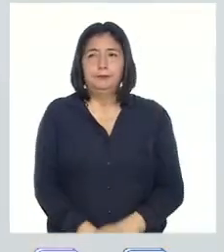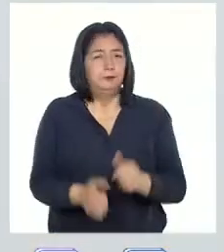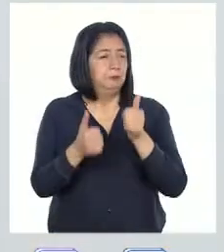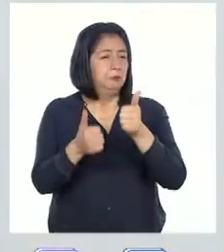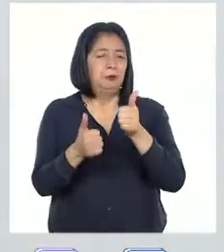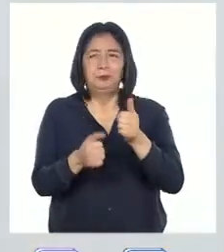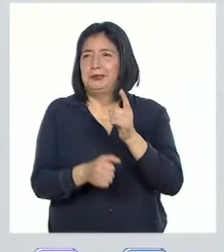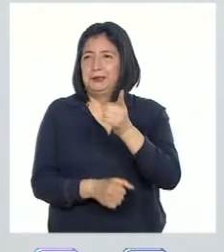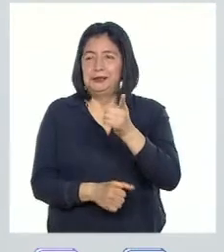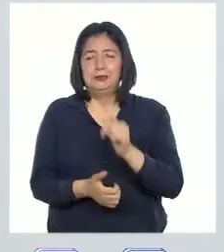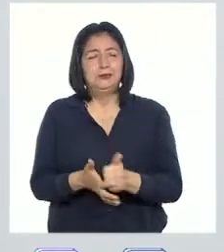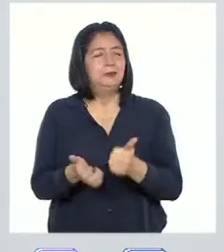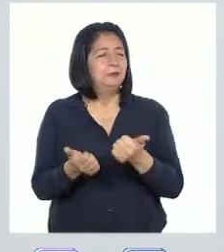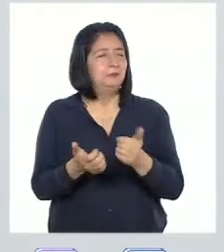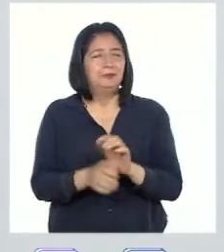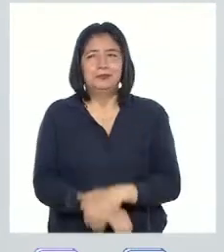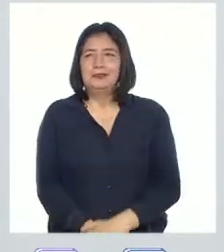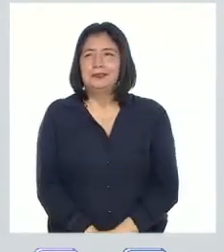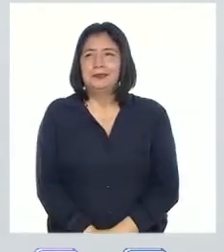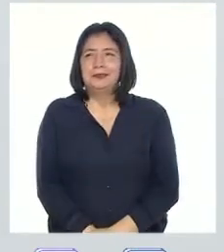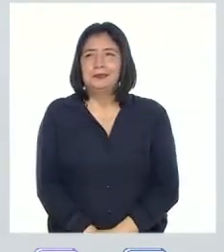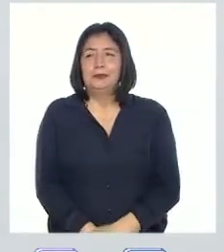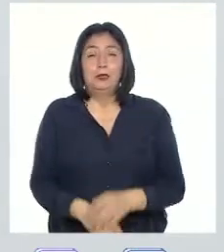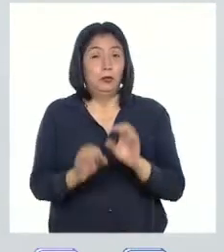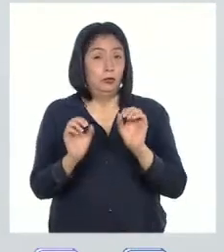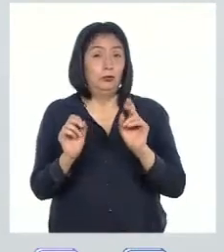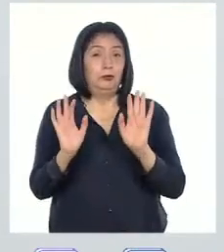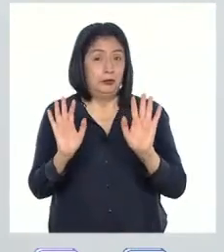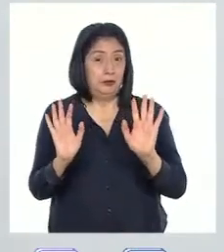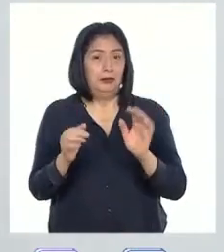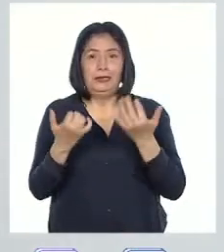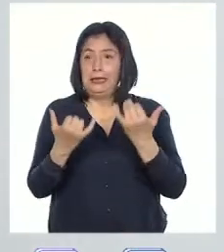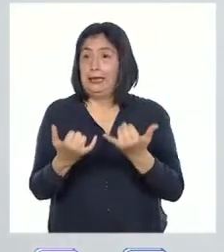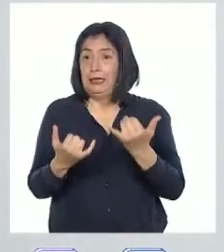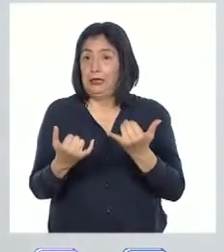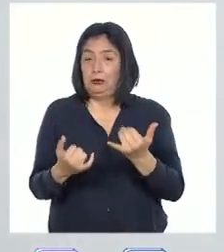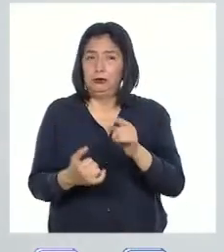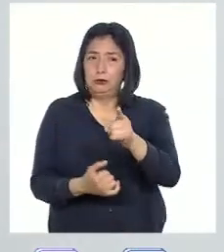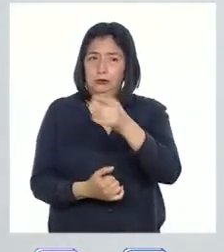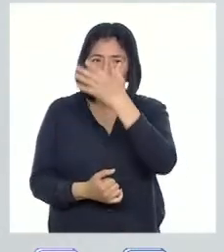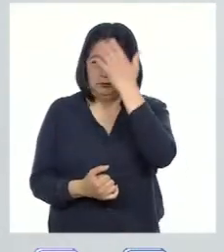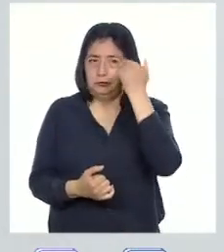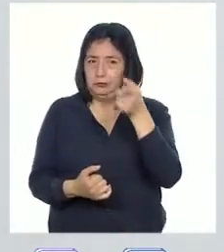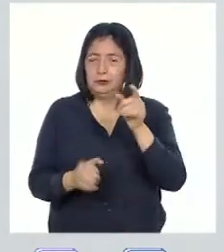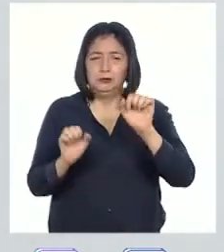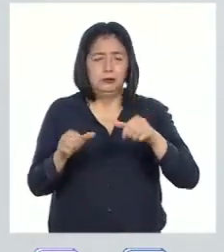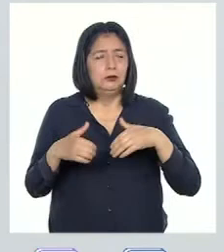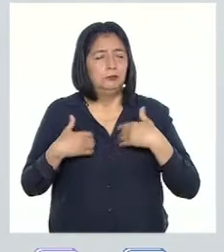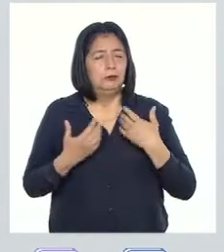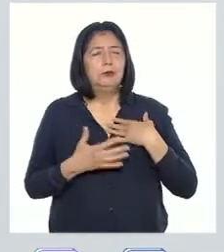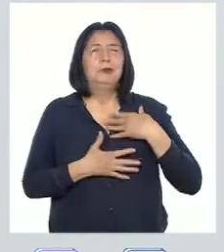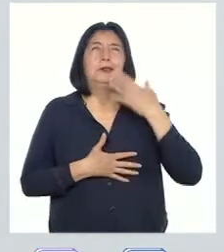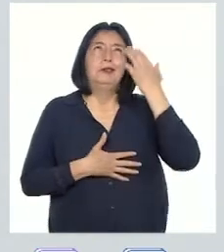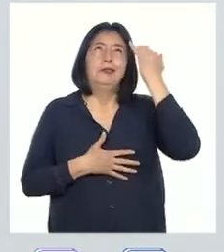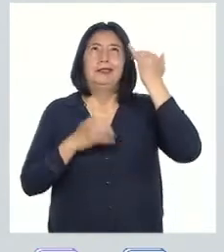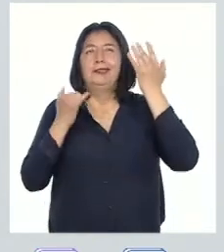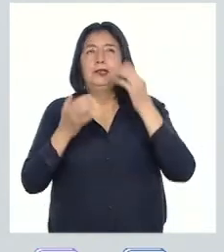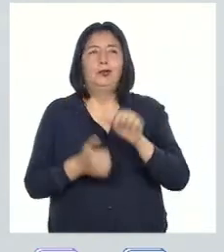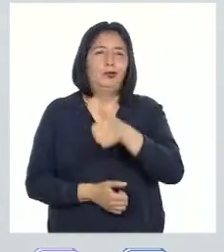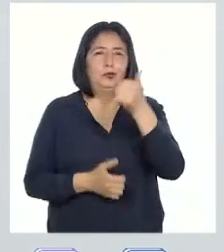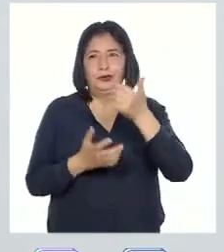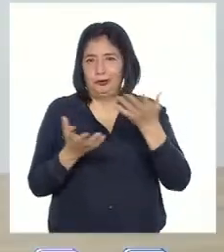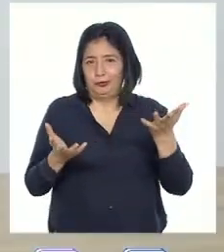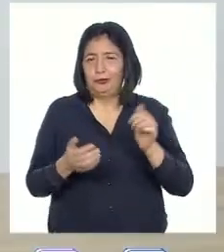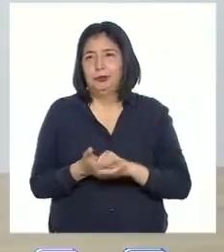Eso es. Muy bien. Ok, ahora no te olvides que podemos inspirarnos en otros